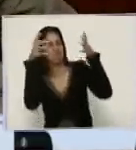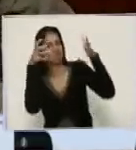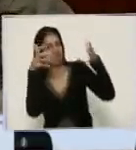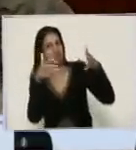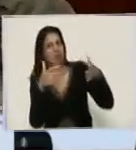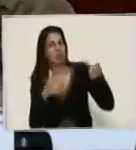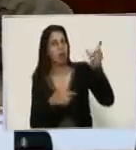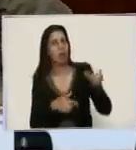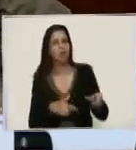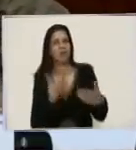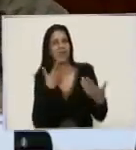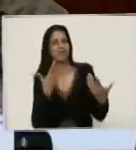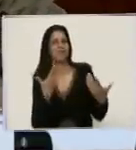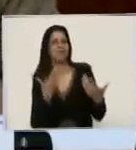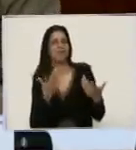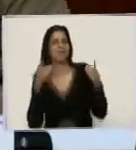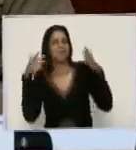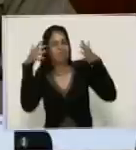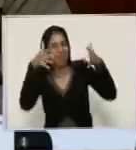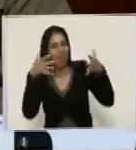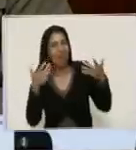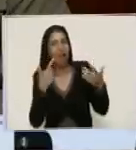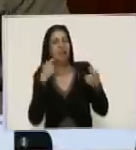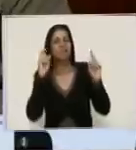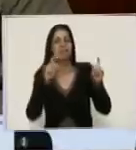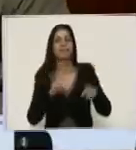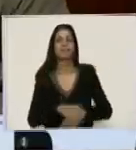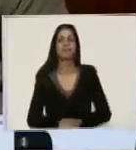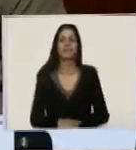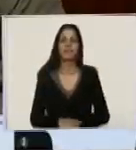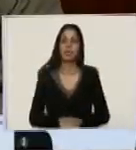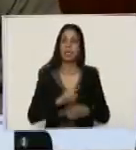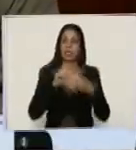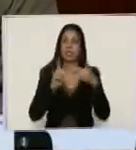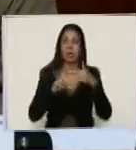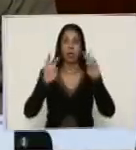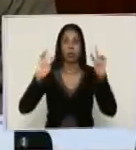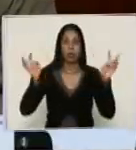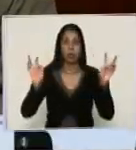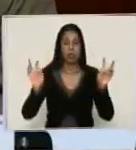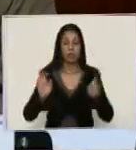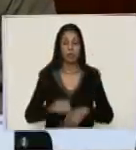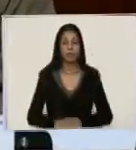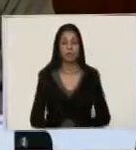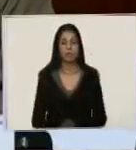Barbosa. ¿Qué quedará ahí, pues? Siguiente punto, señor secretario.